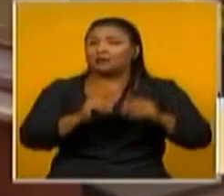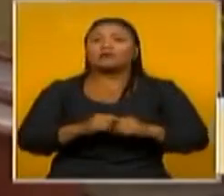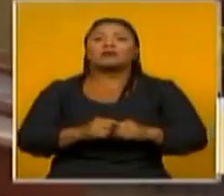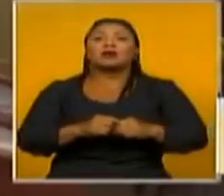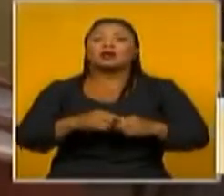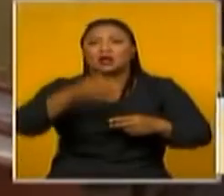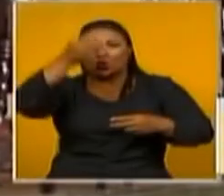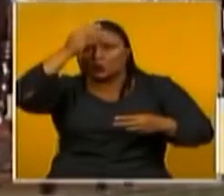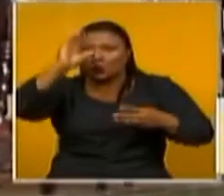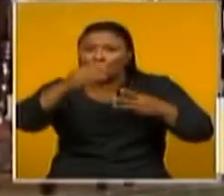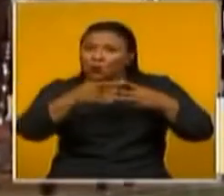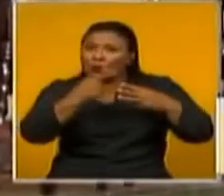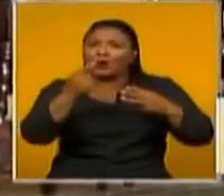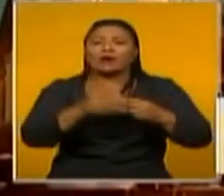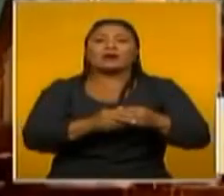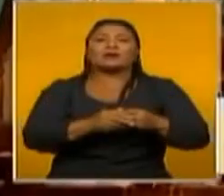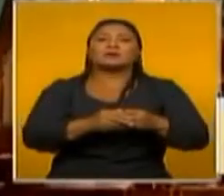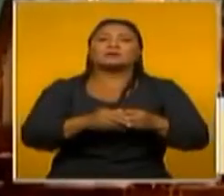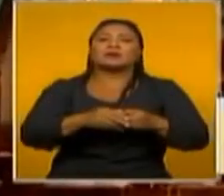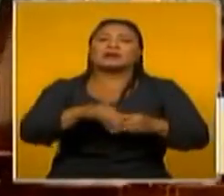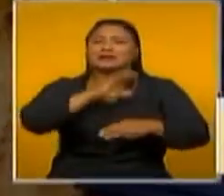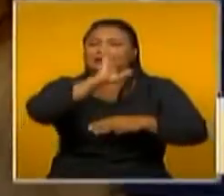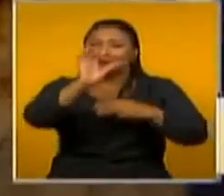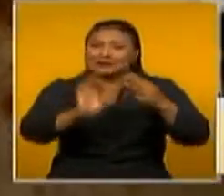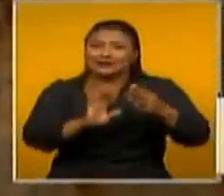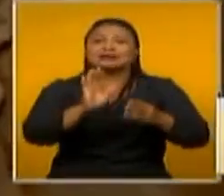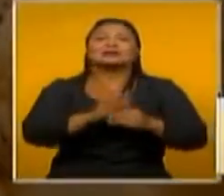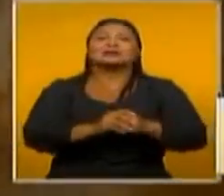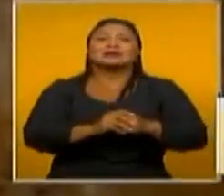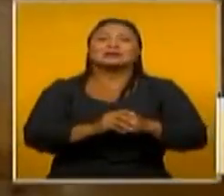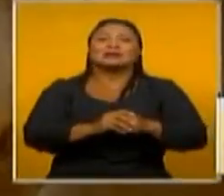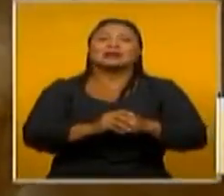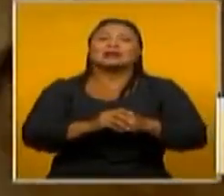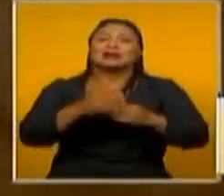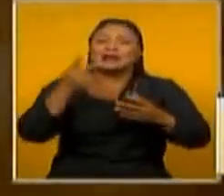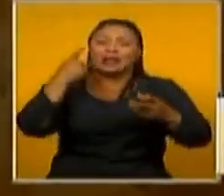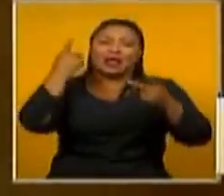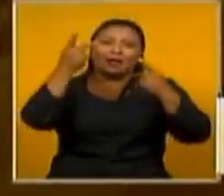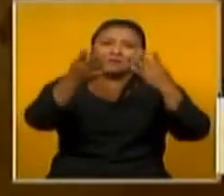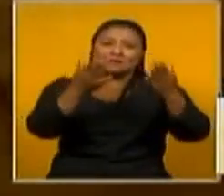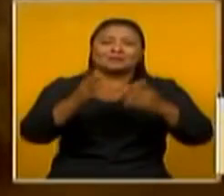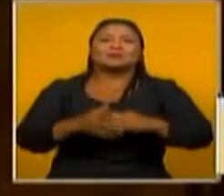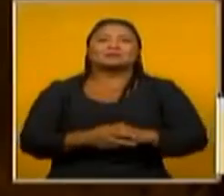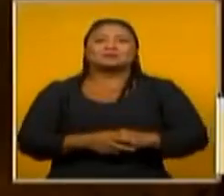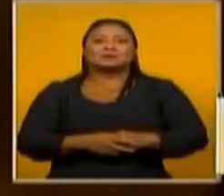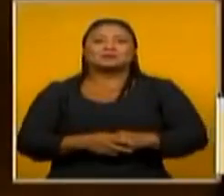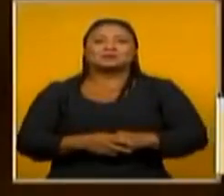turismo cultural, el religioso y el de aventura.